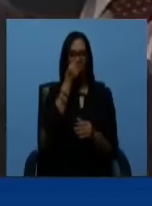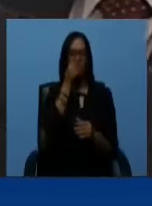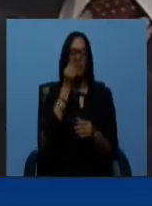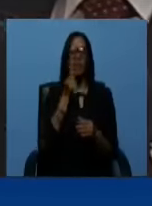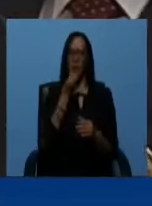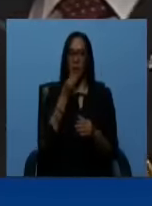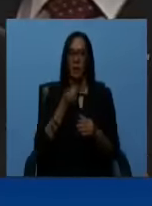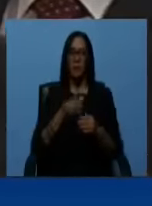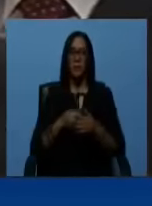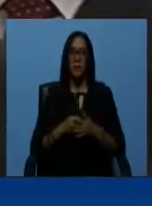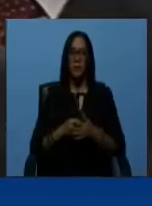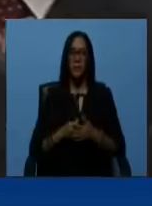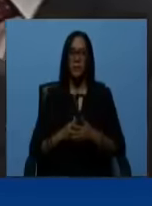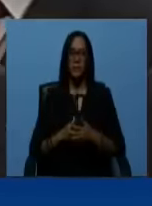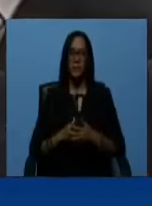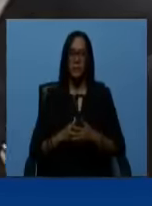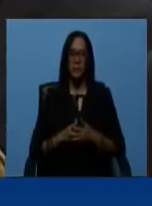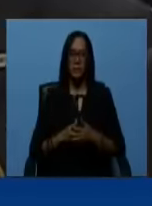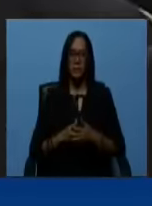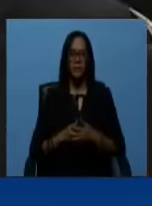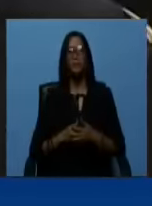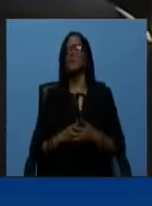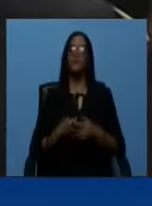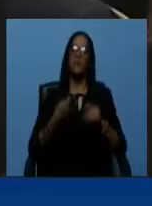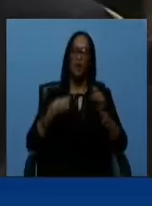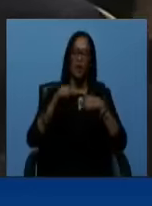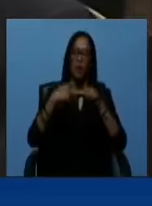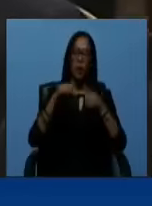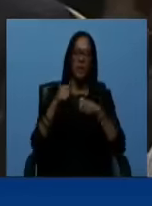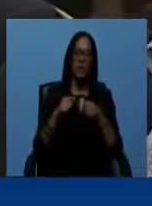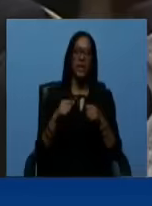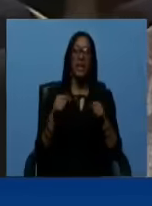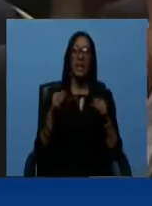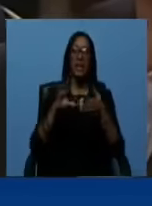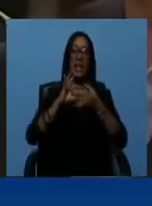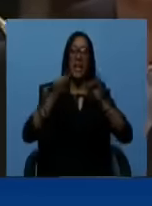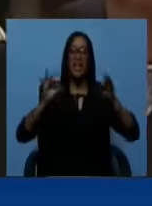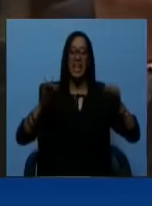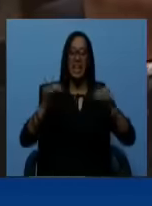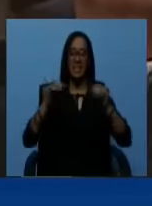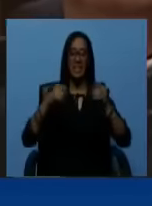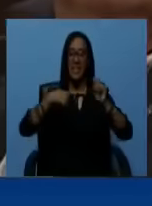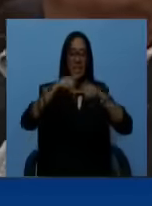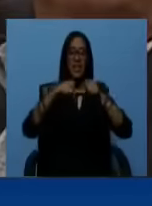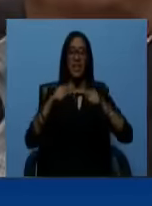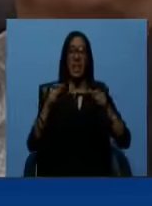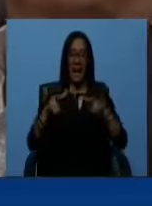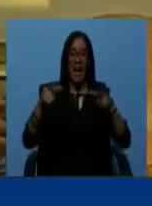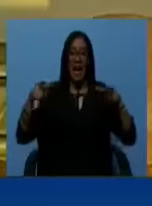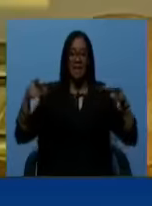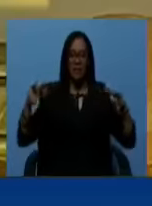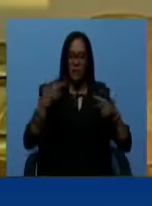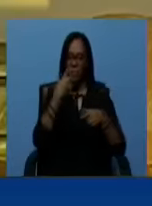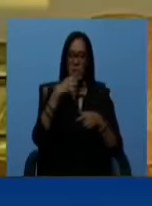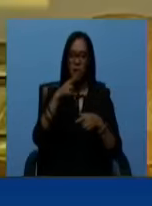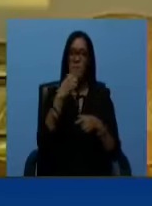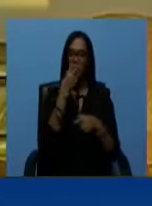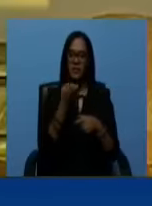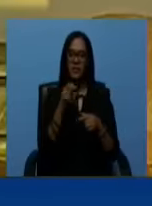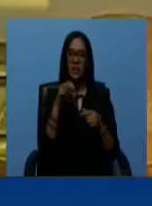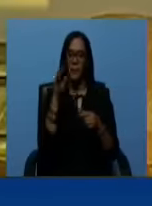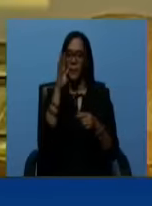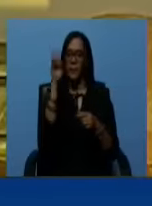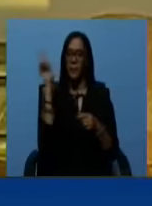Bueno, en los centros comerciales, en cadenas de tiendas grandes que uno va pasando. Y ahorita como recorrí el país,